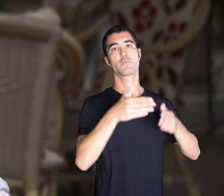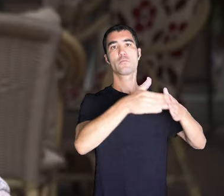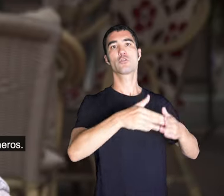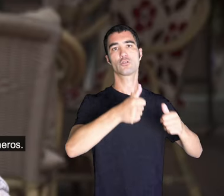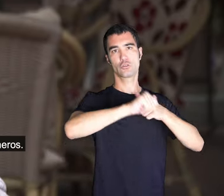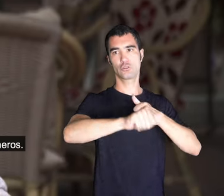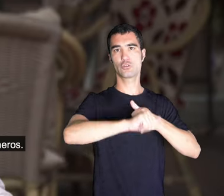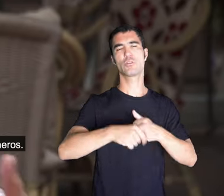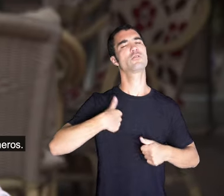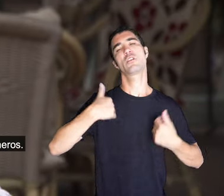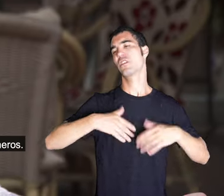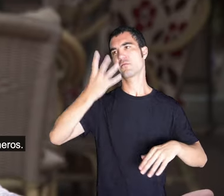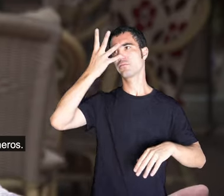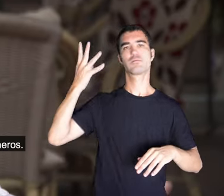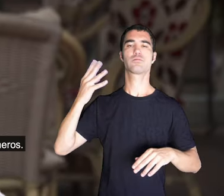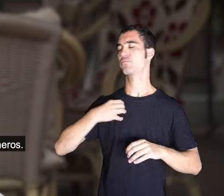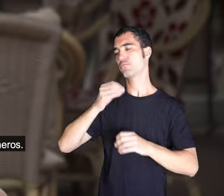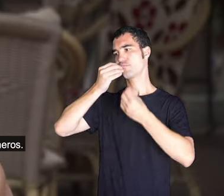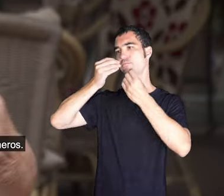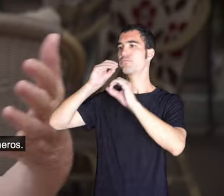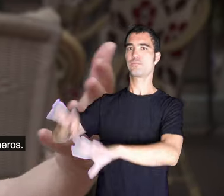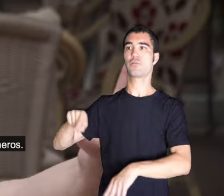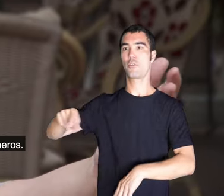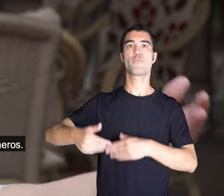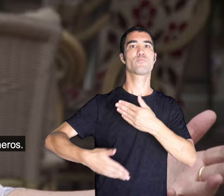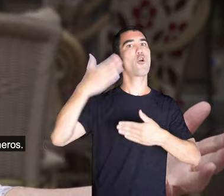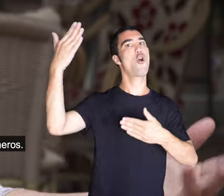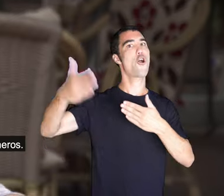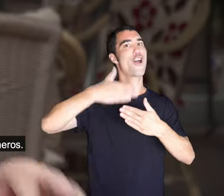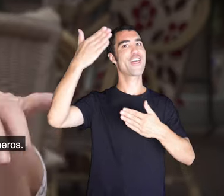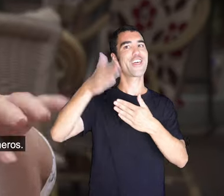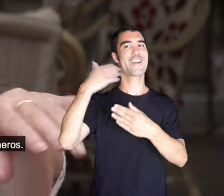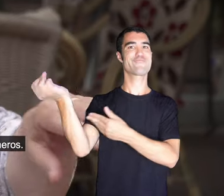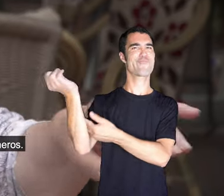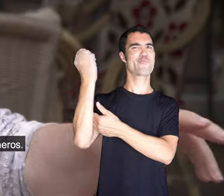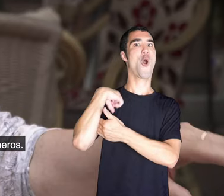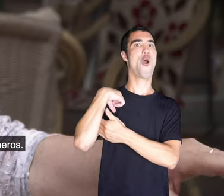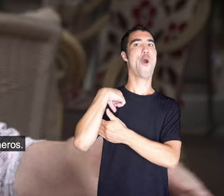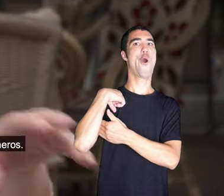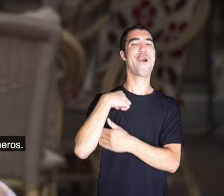ya. Y ella, desde luego, mucho más moderna que yo. Todo